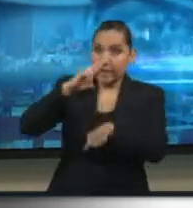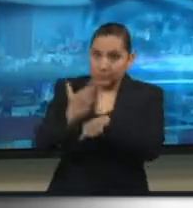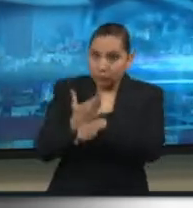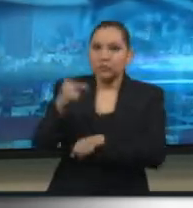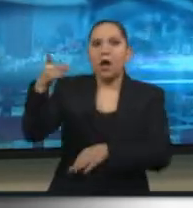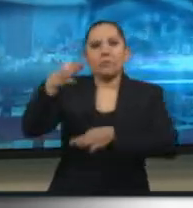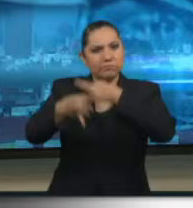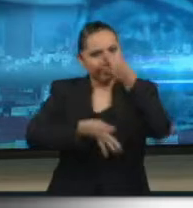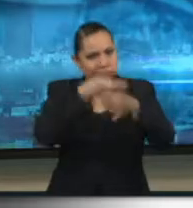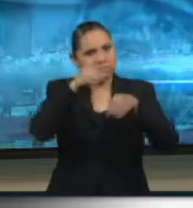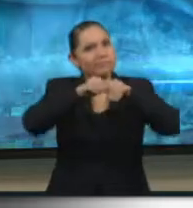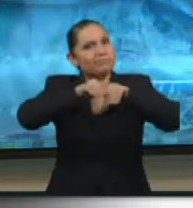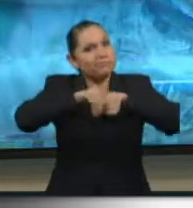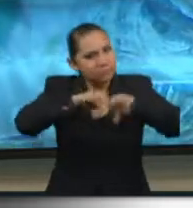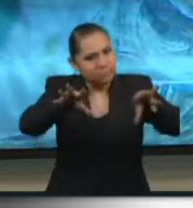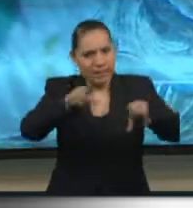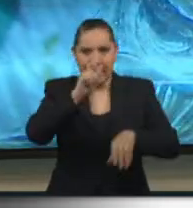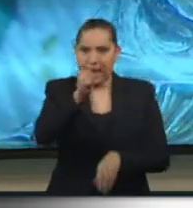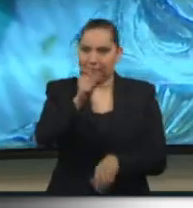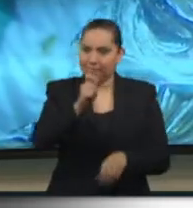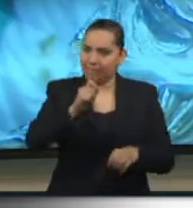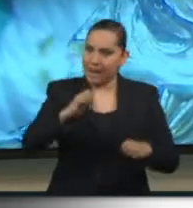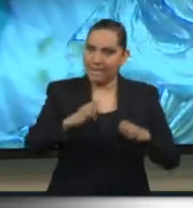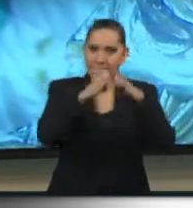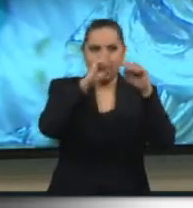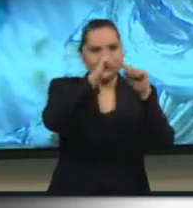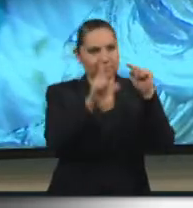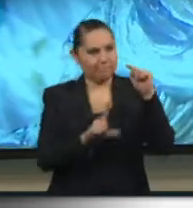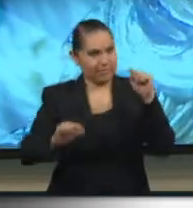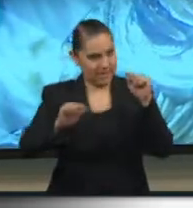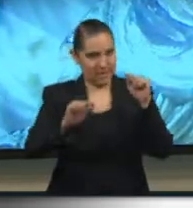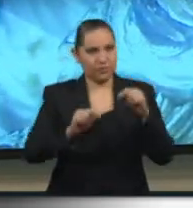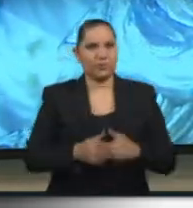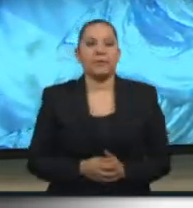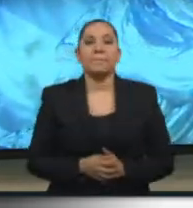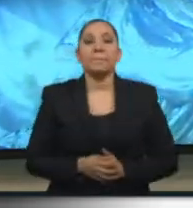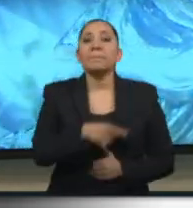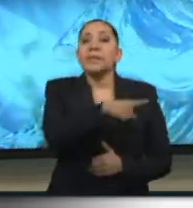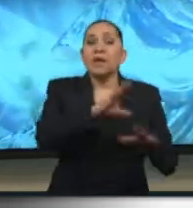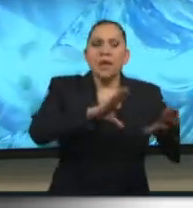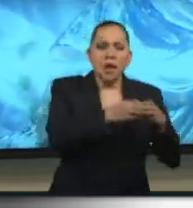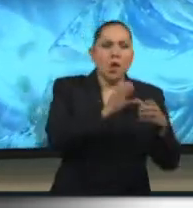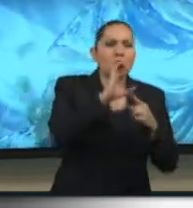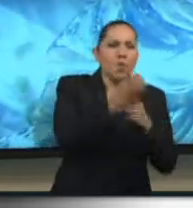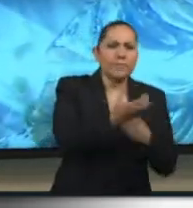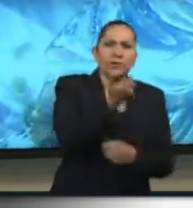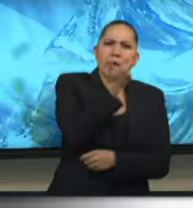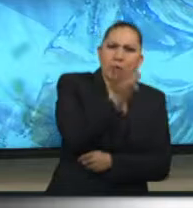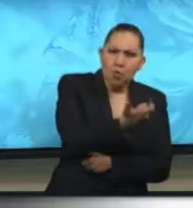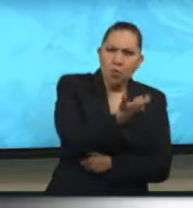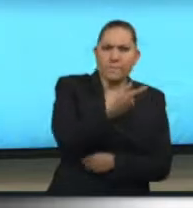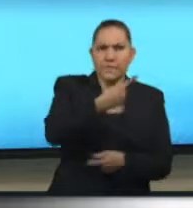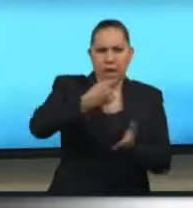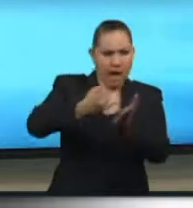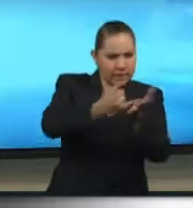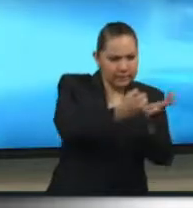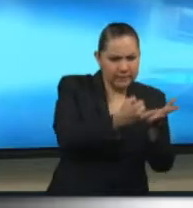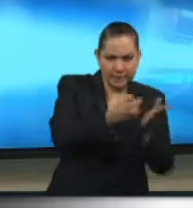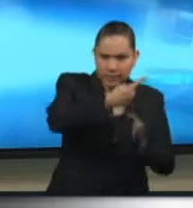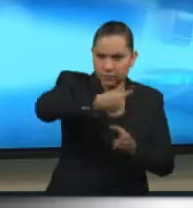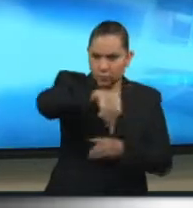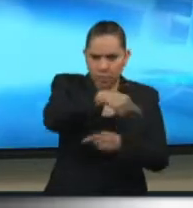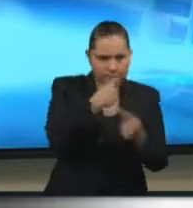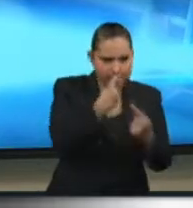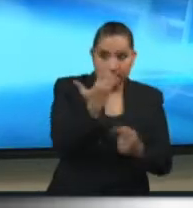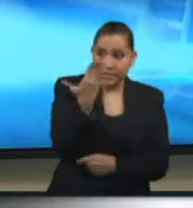La senadora Patricia Mercado, por su parte, pide a las Secretarías del Trabajo, de Economía y de Hacienda que salvaguarden los derechos laborales de todas las personas